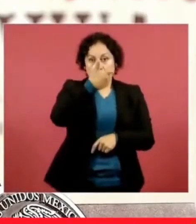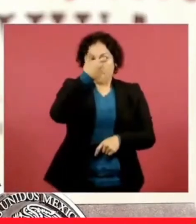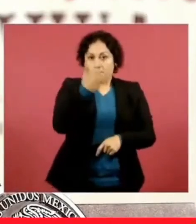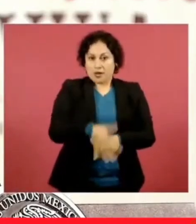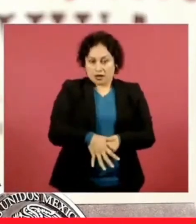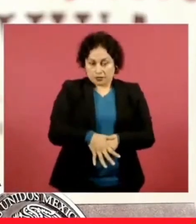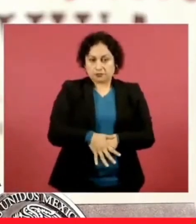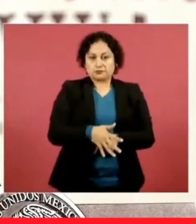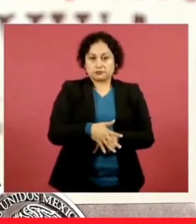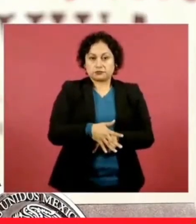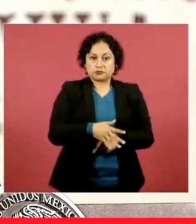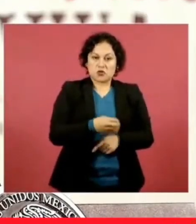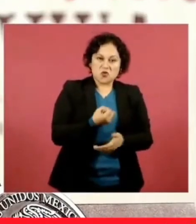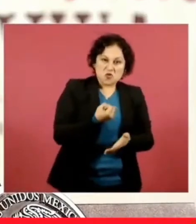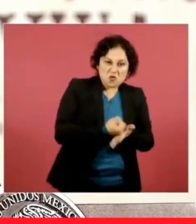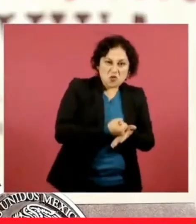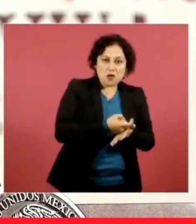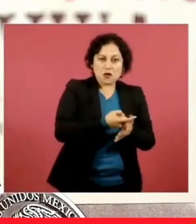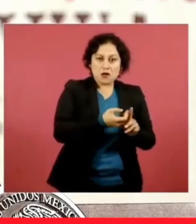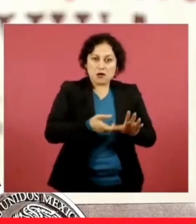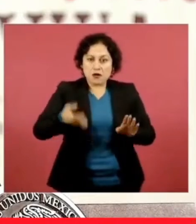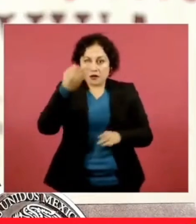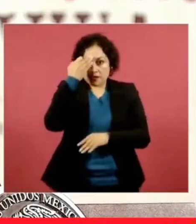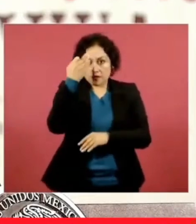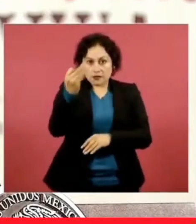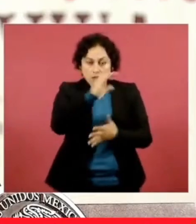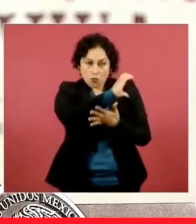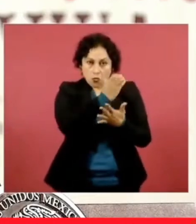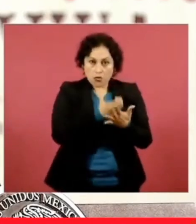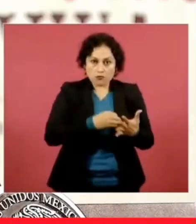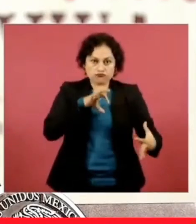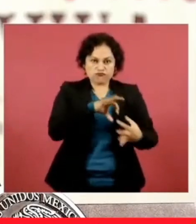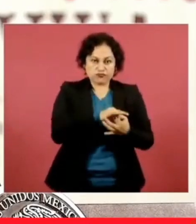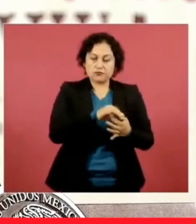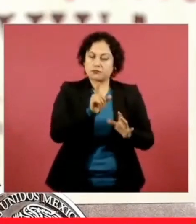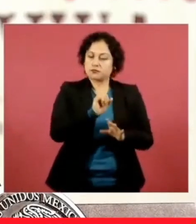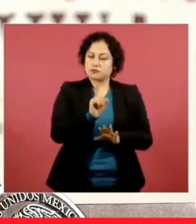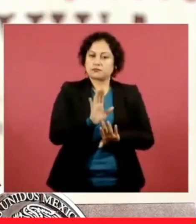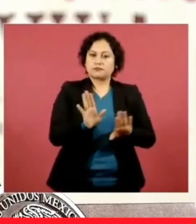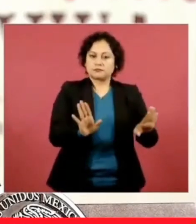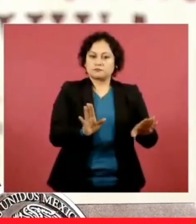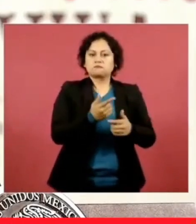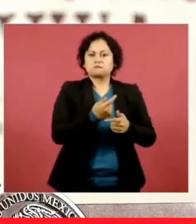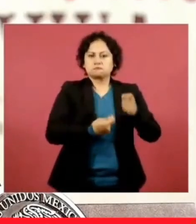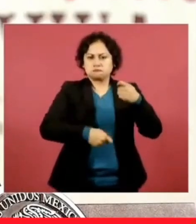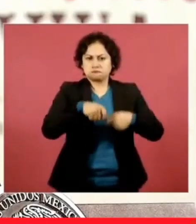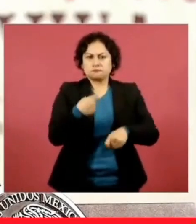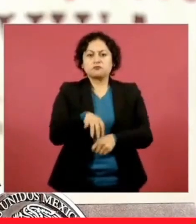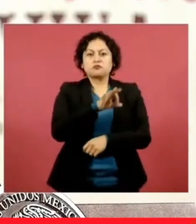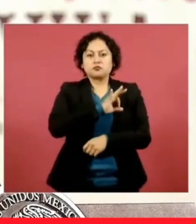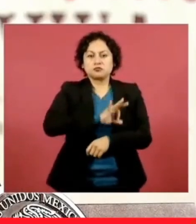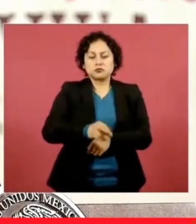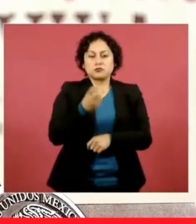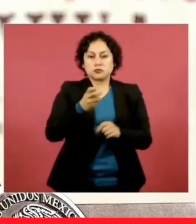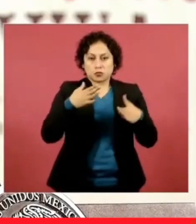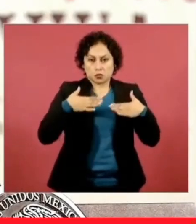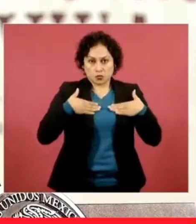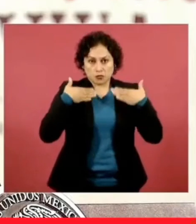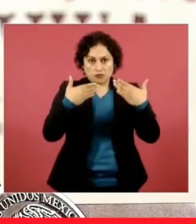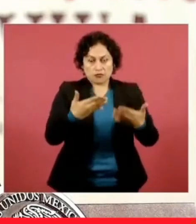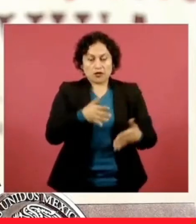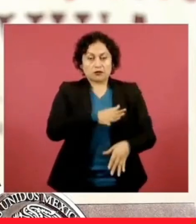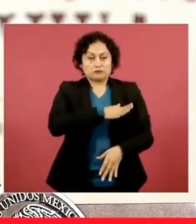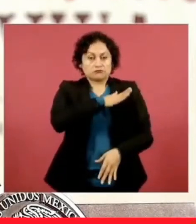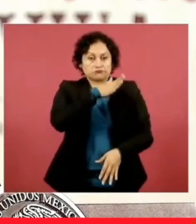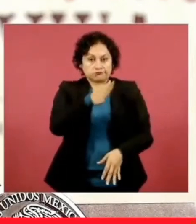También se provee a través de esta marca un servicio confiable y de calidad, el cual está siendo desplegada a través de una